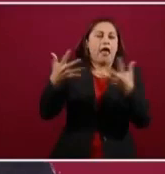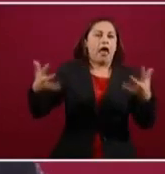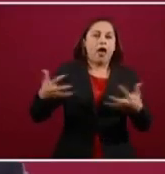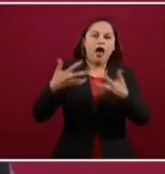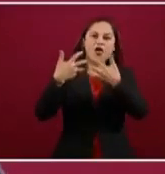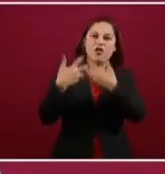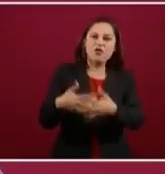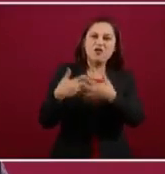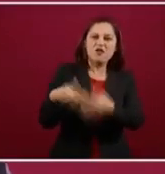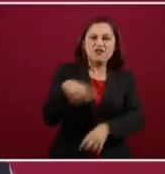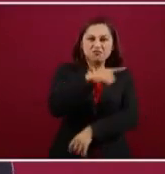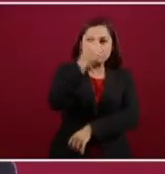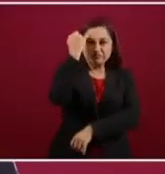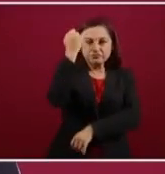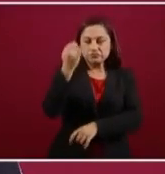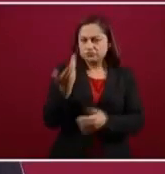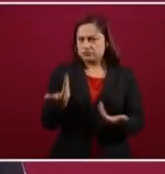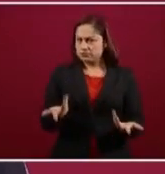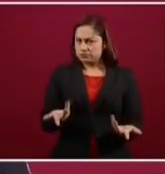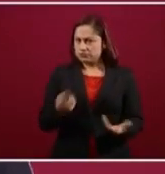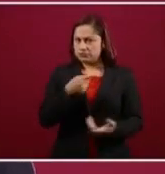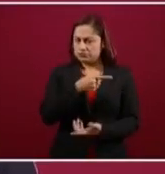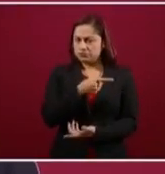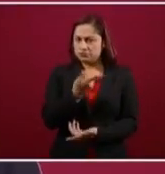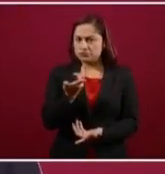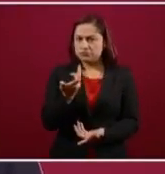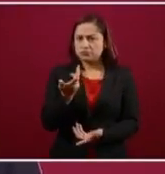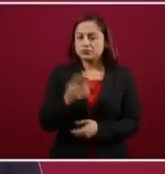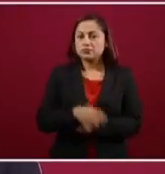Aquí en el Ajusco, del lado del